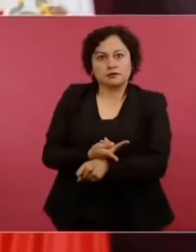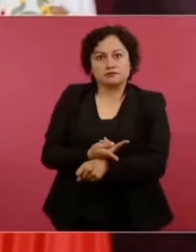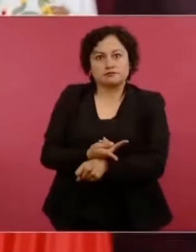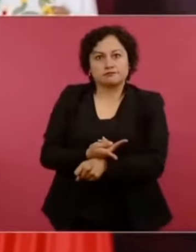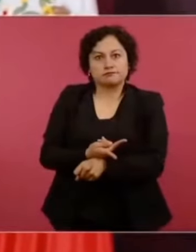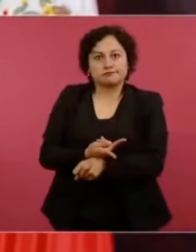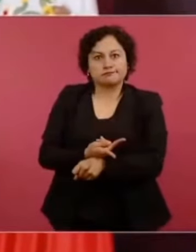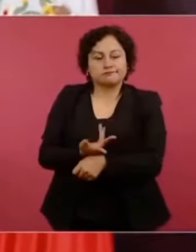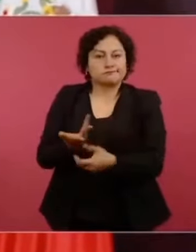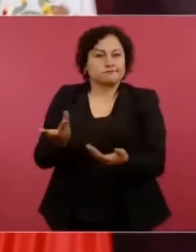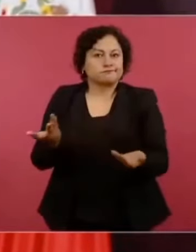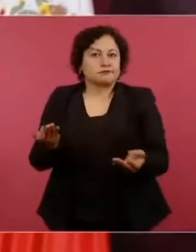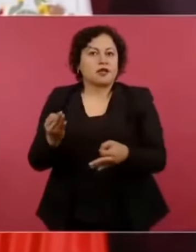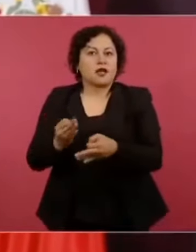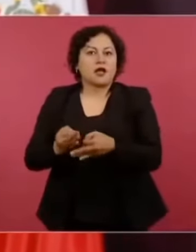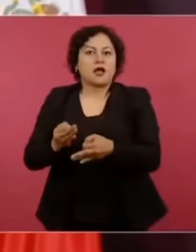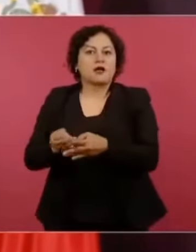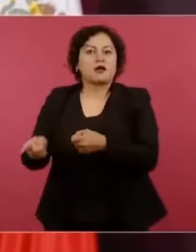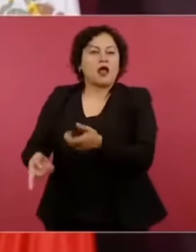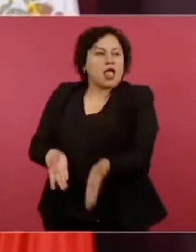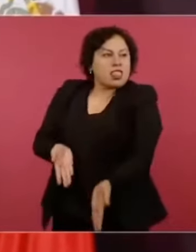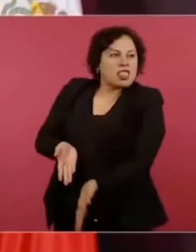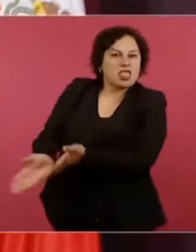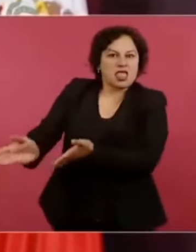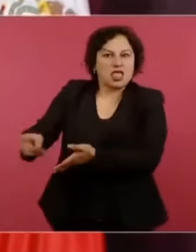y quédense callados.